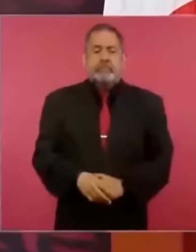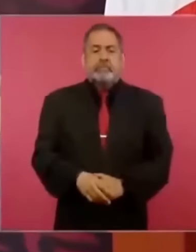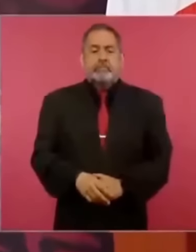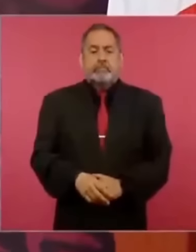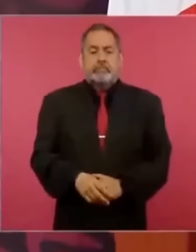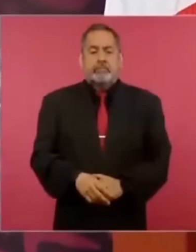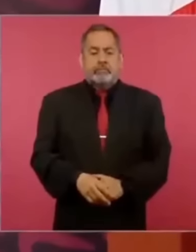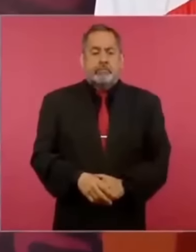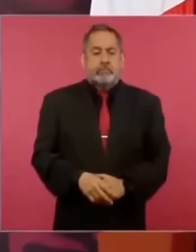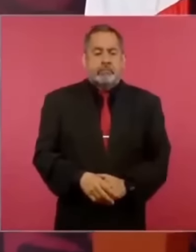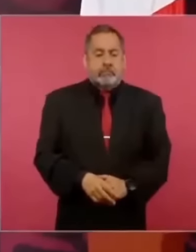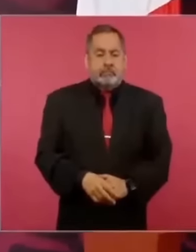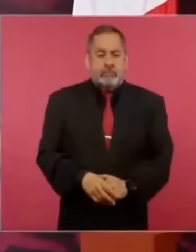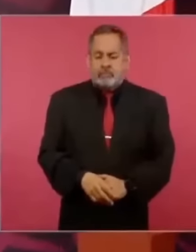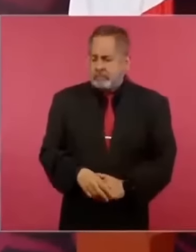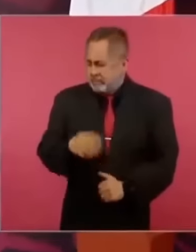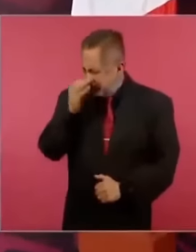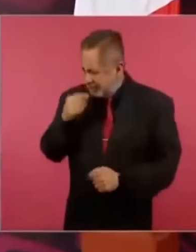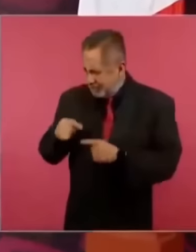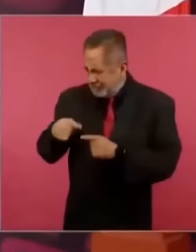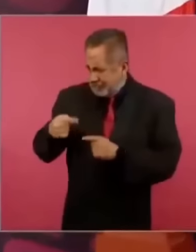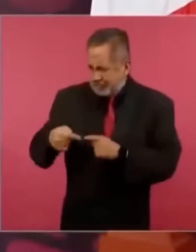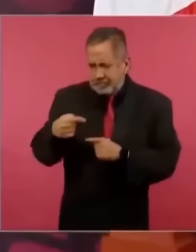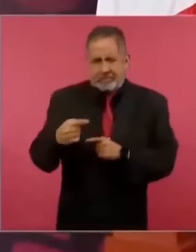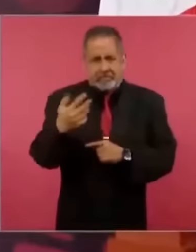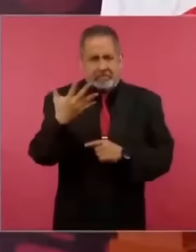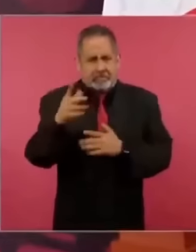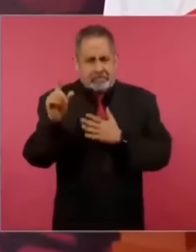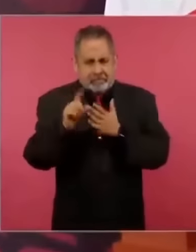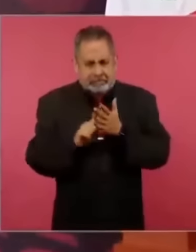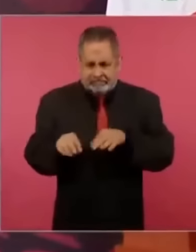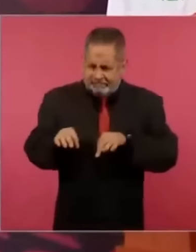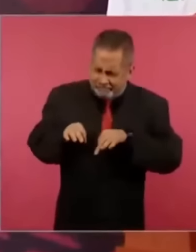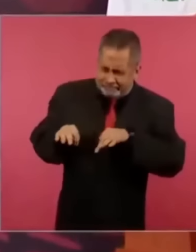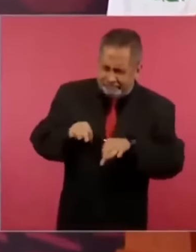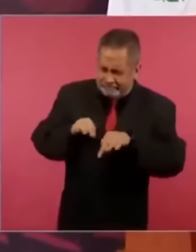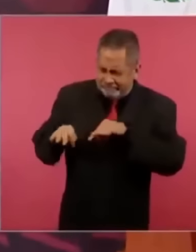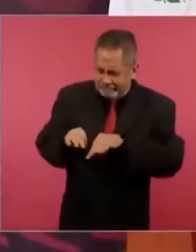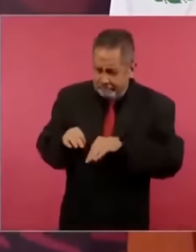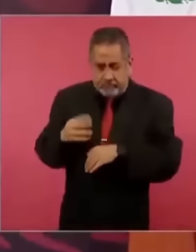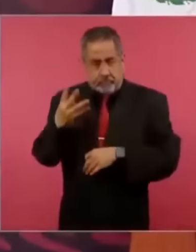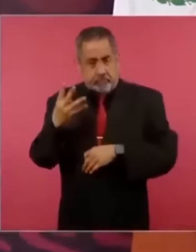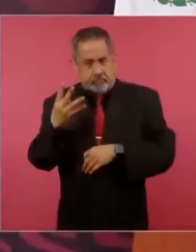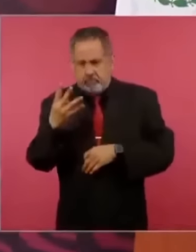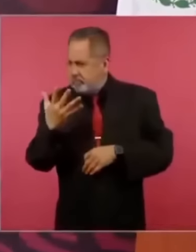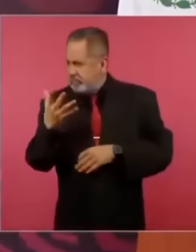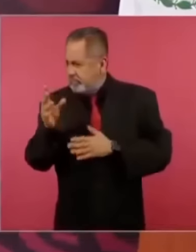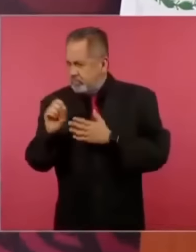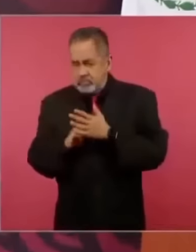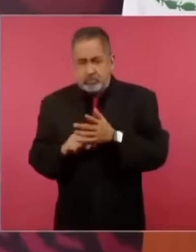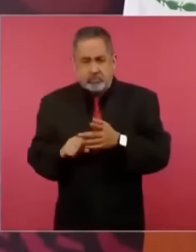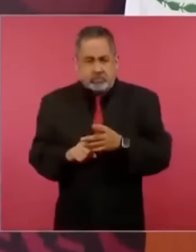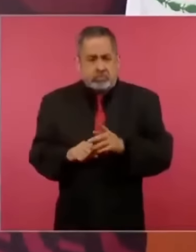y después de 5 meses cuántos meses de trabajo 4 meses o